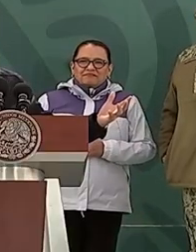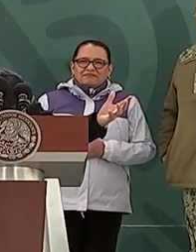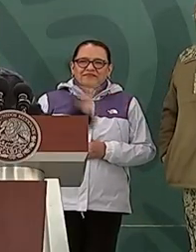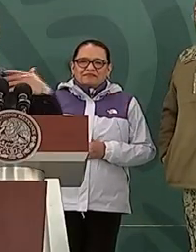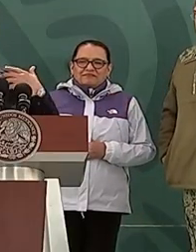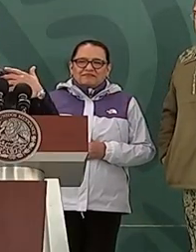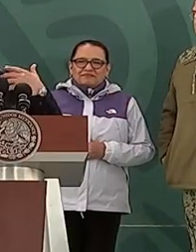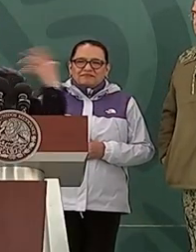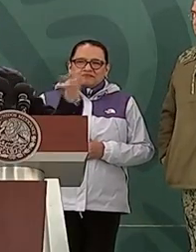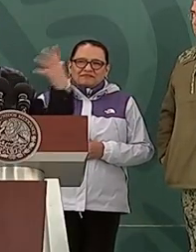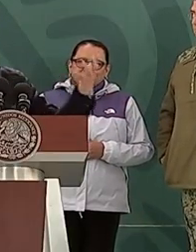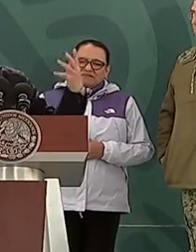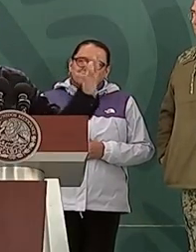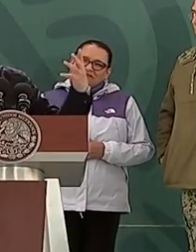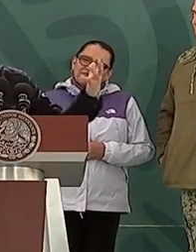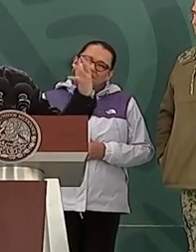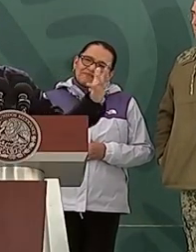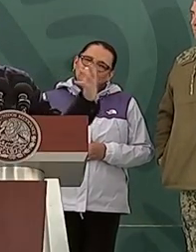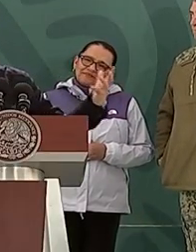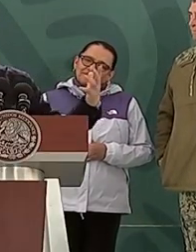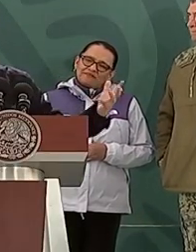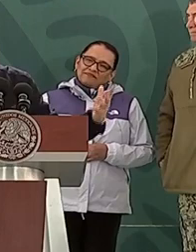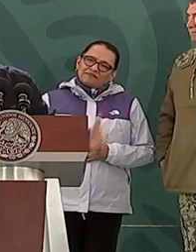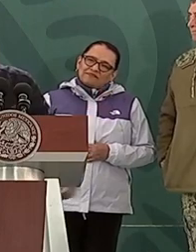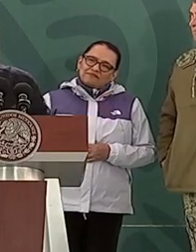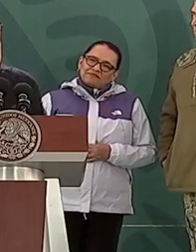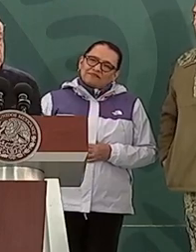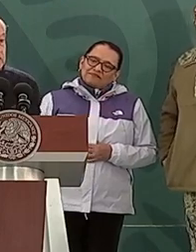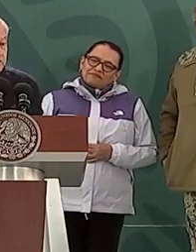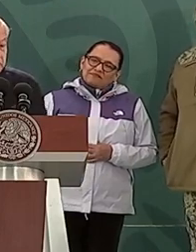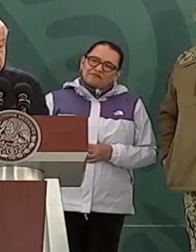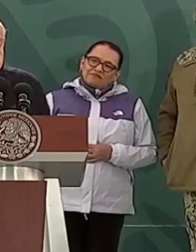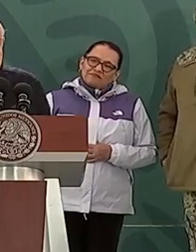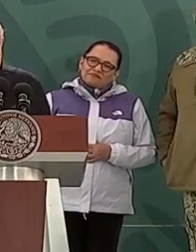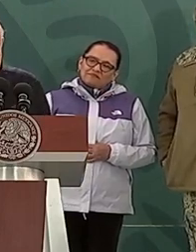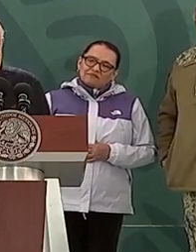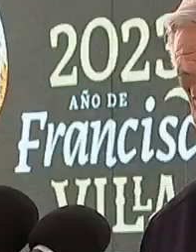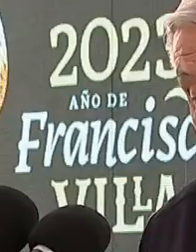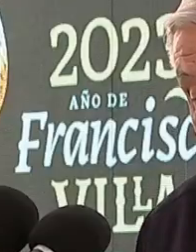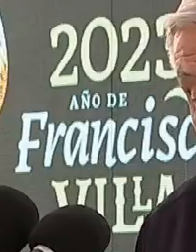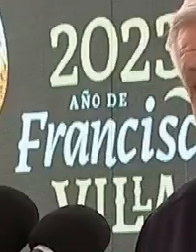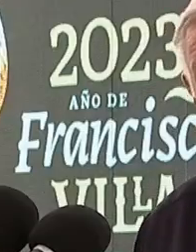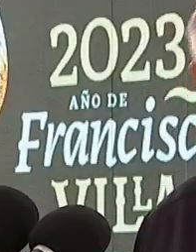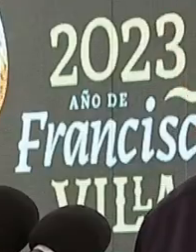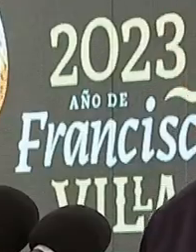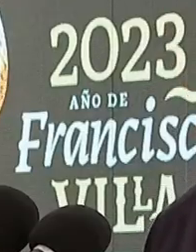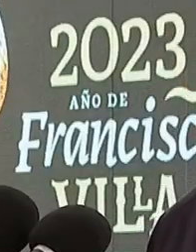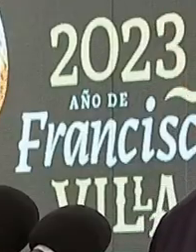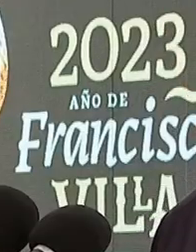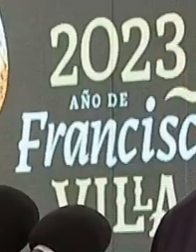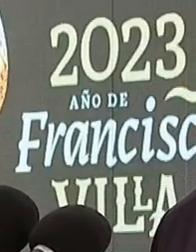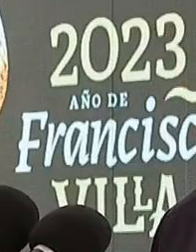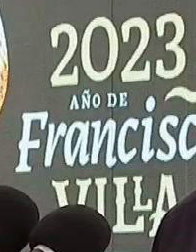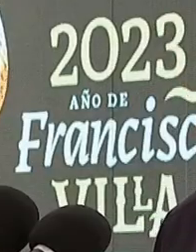importante pero sobre todo la relación con nuestros